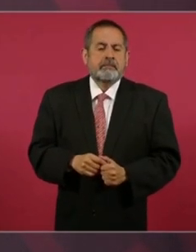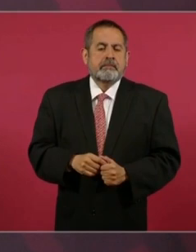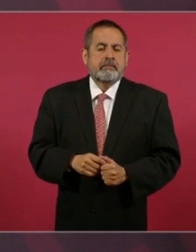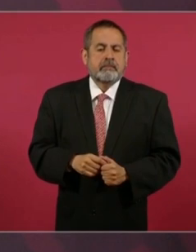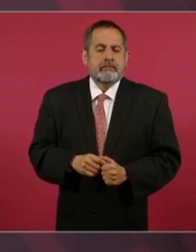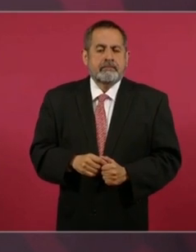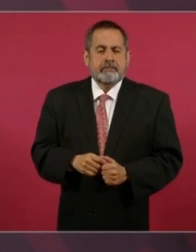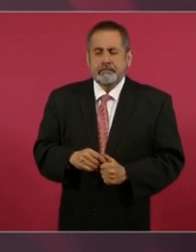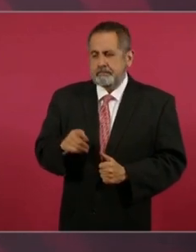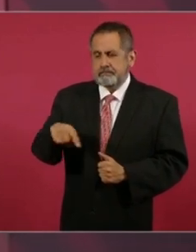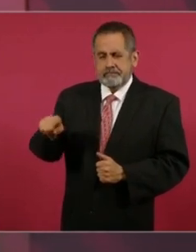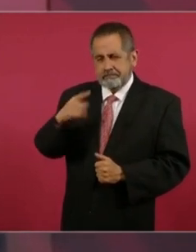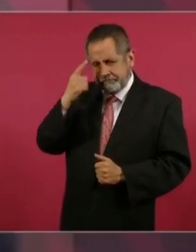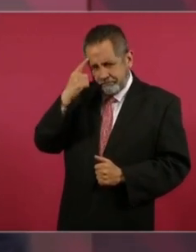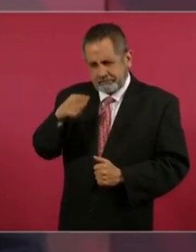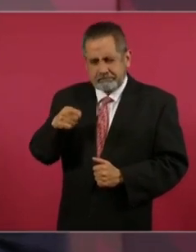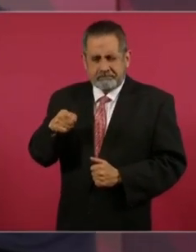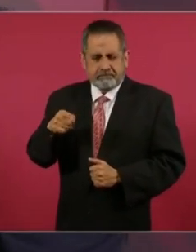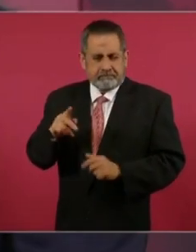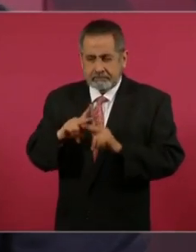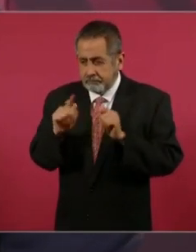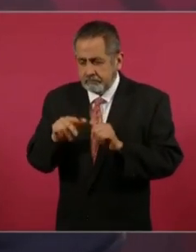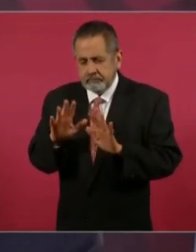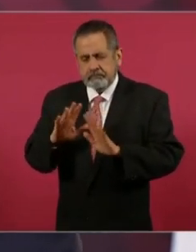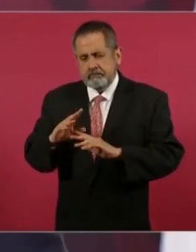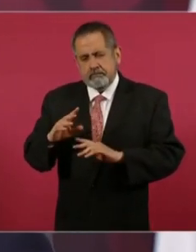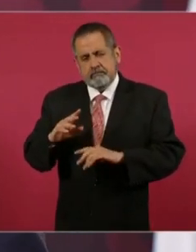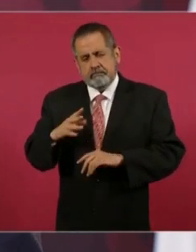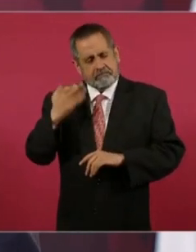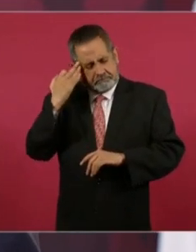que dure mucho tiempo